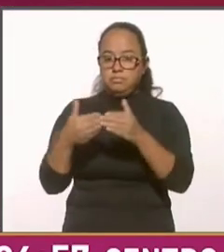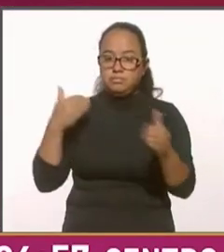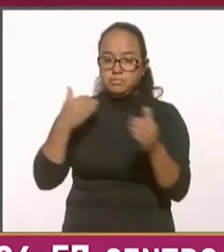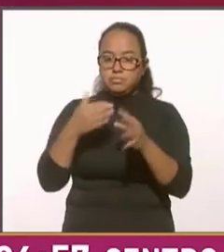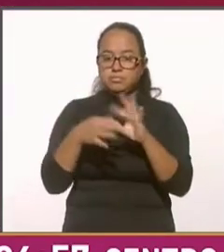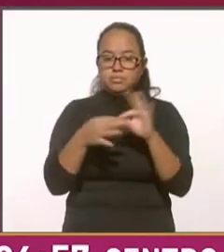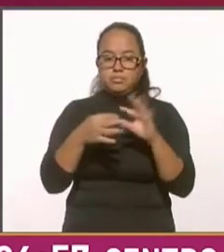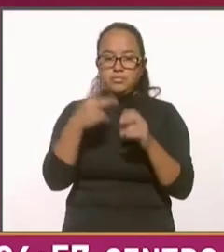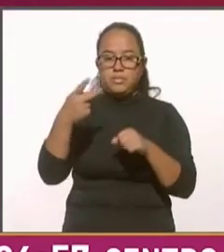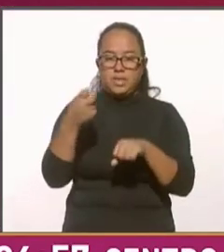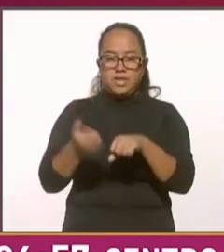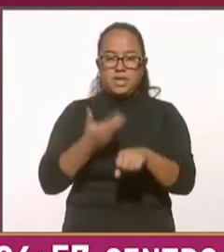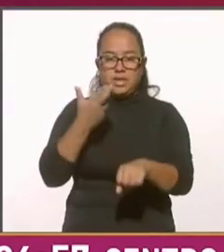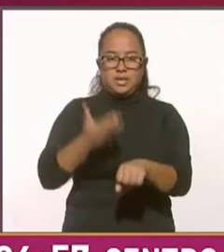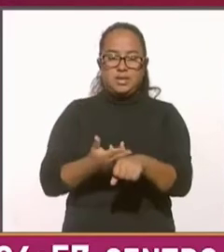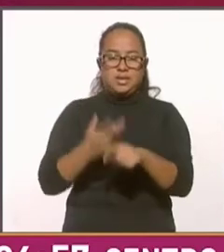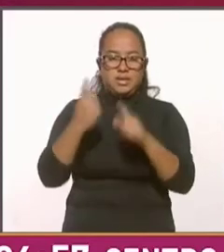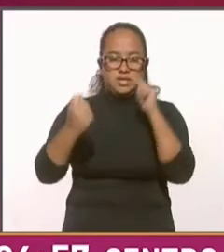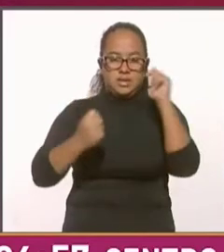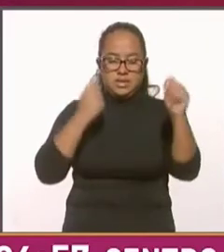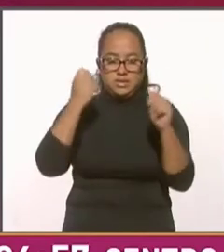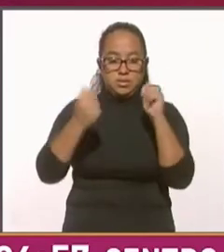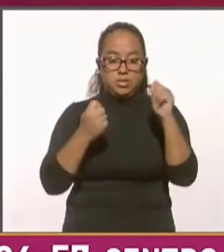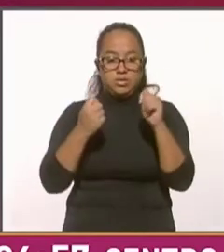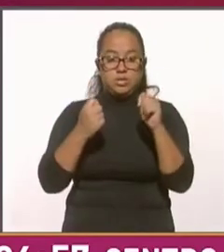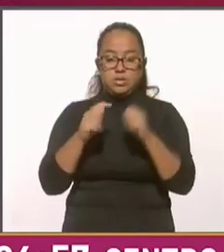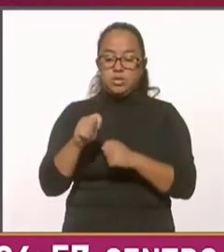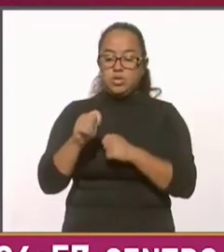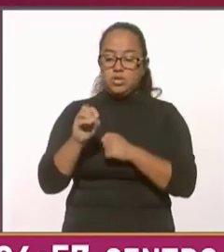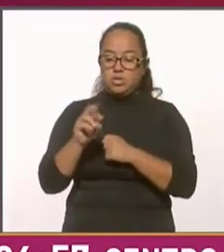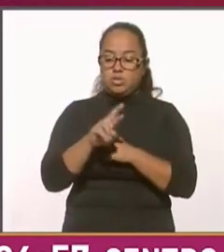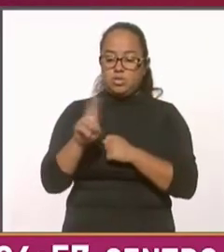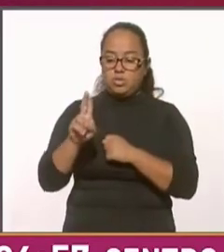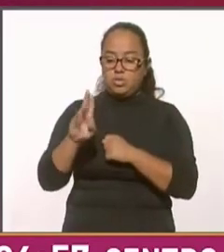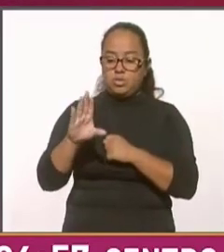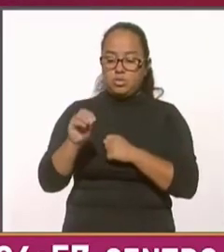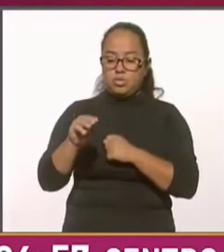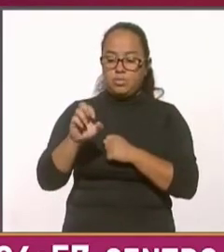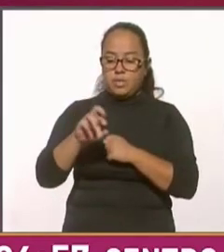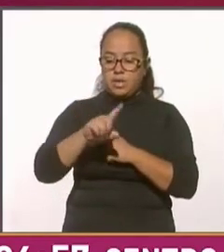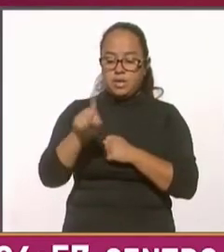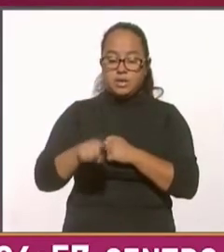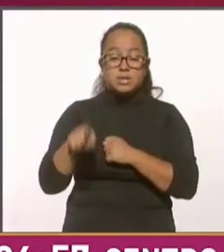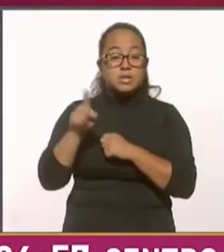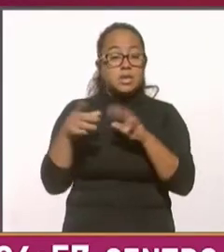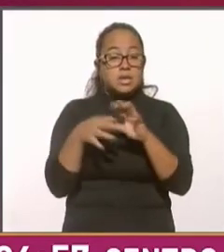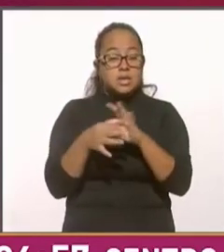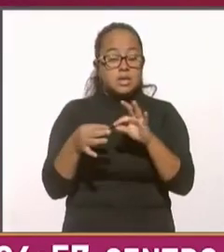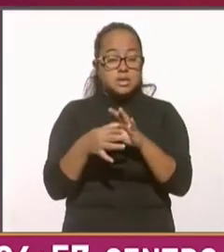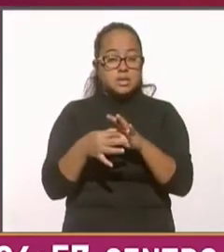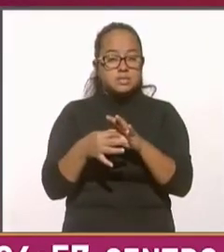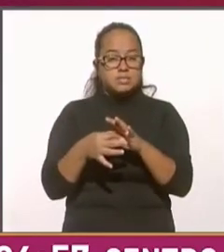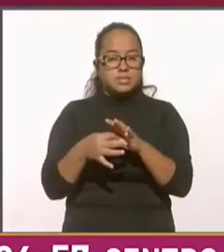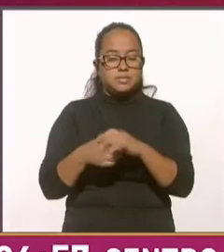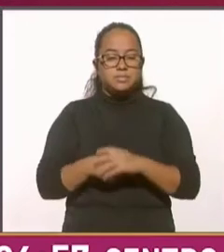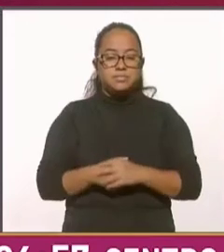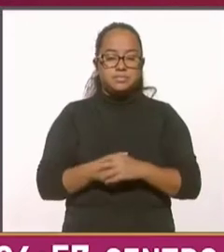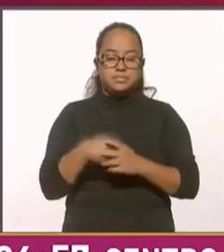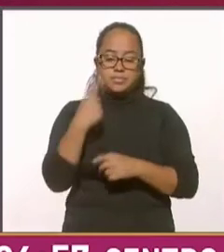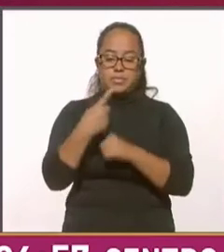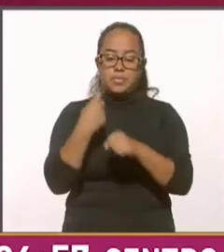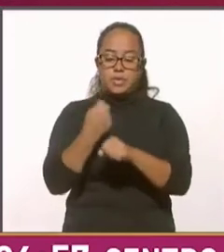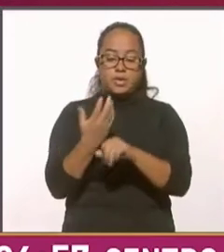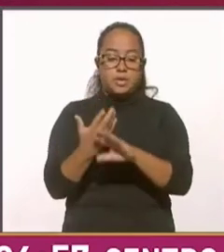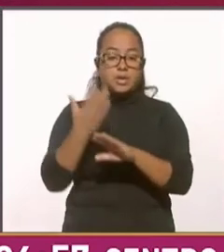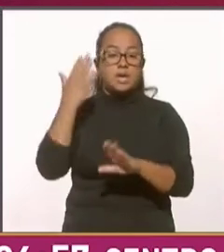mismo secretario de Turismo, Torruco Márquez. Él señalaba, incluso, Paco, que el año